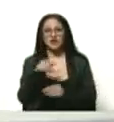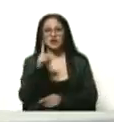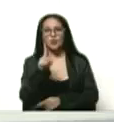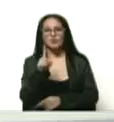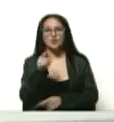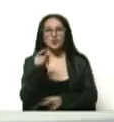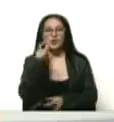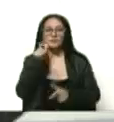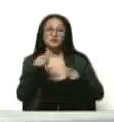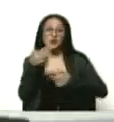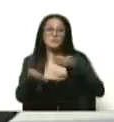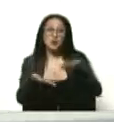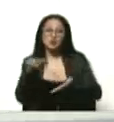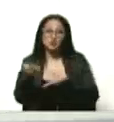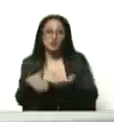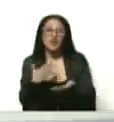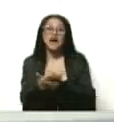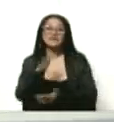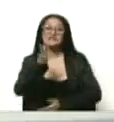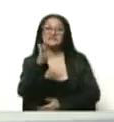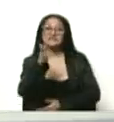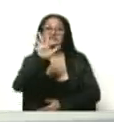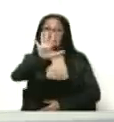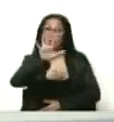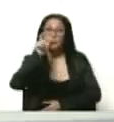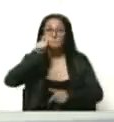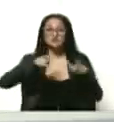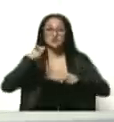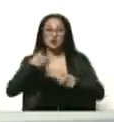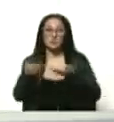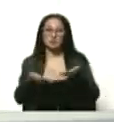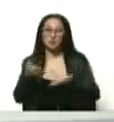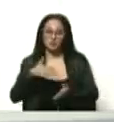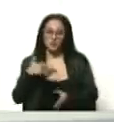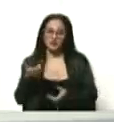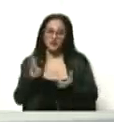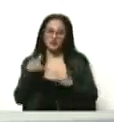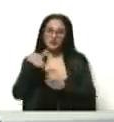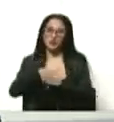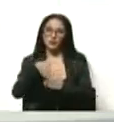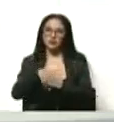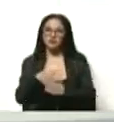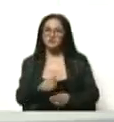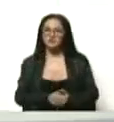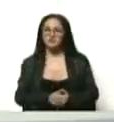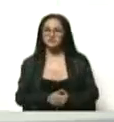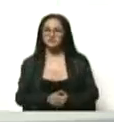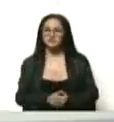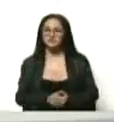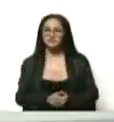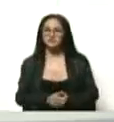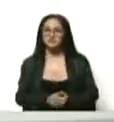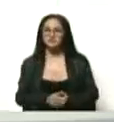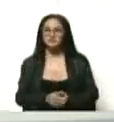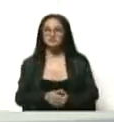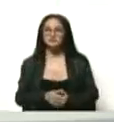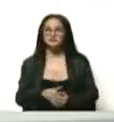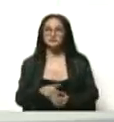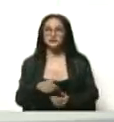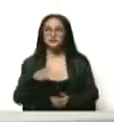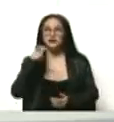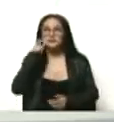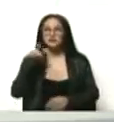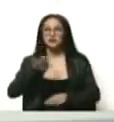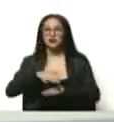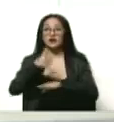los postulados hasta 5 de los postulados. Y también exaltó que los aspirantes a